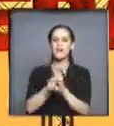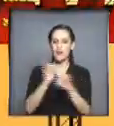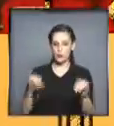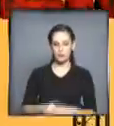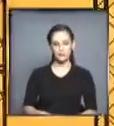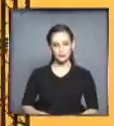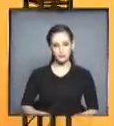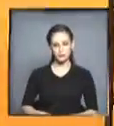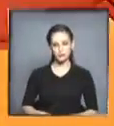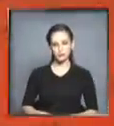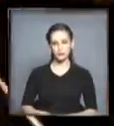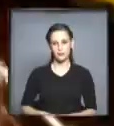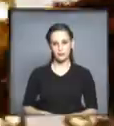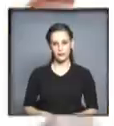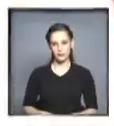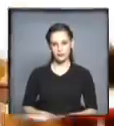Guisa.